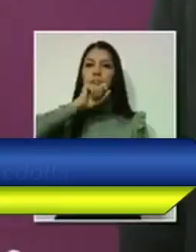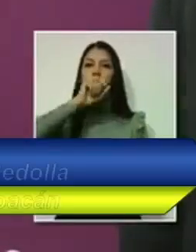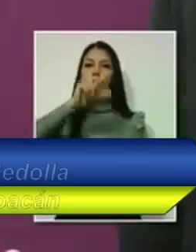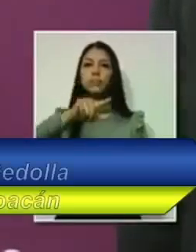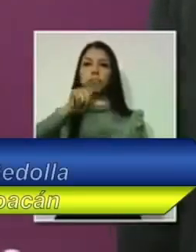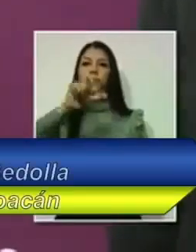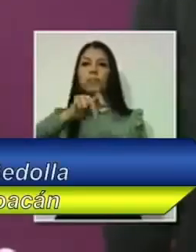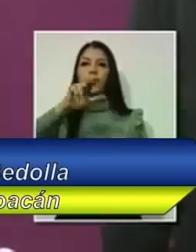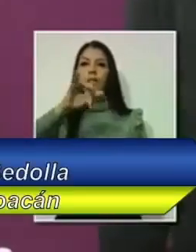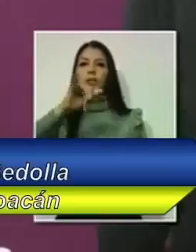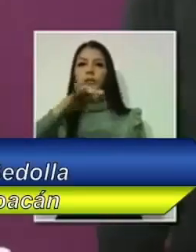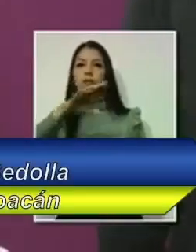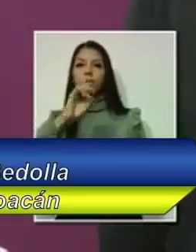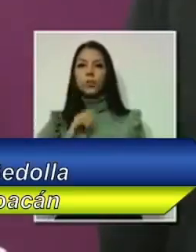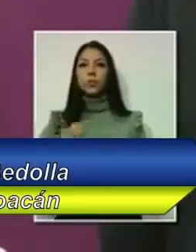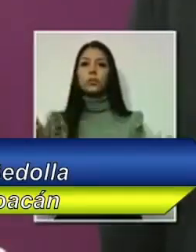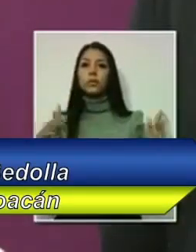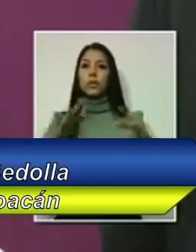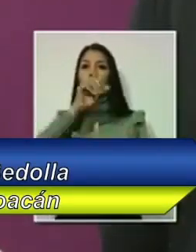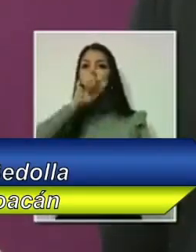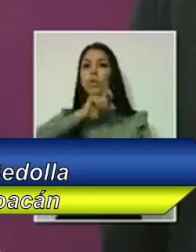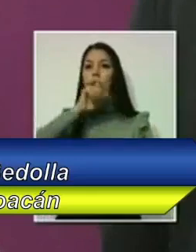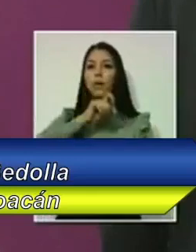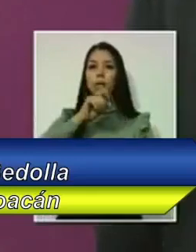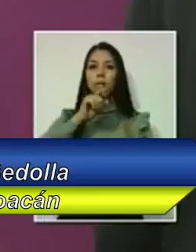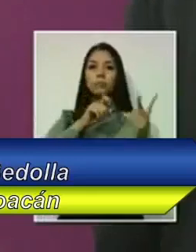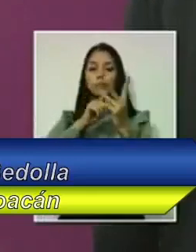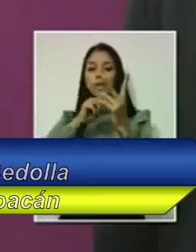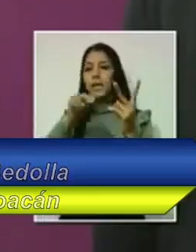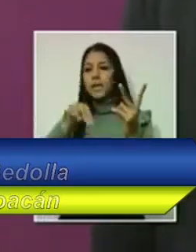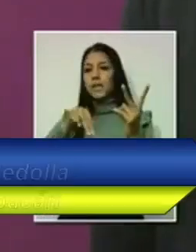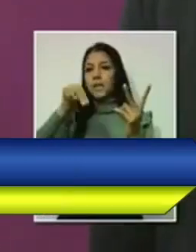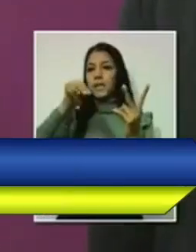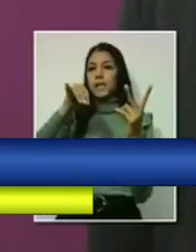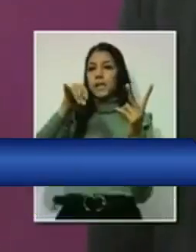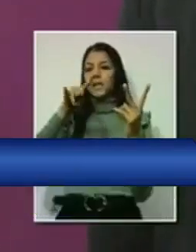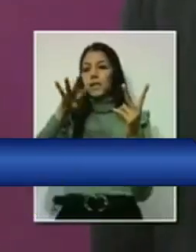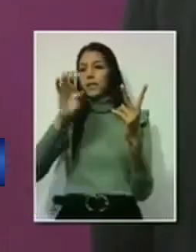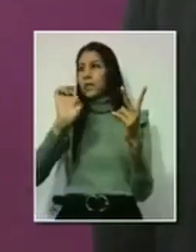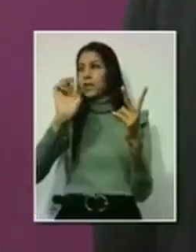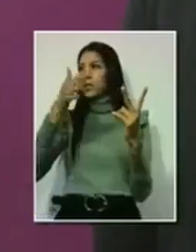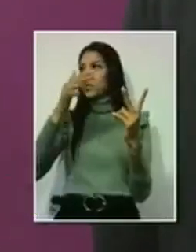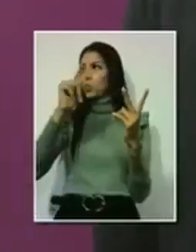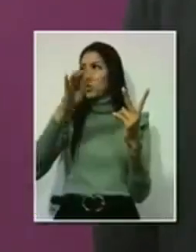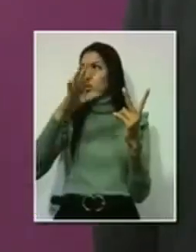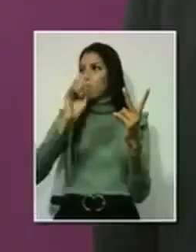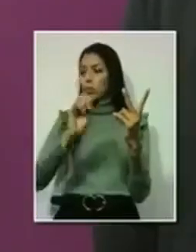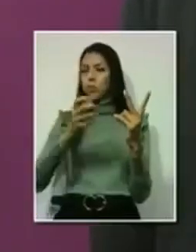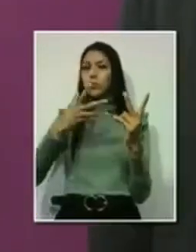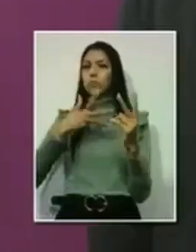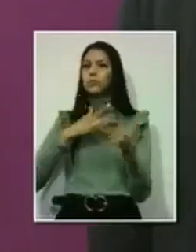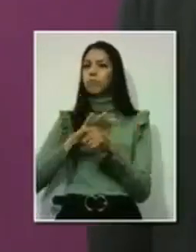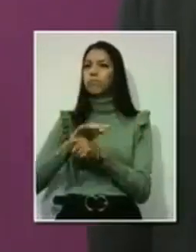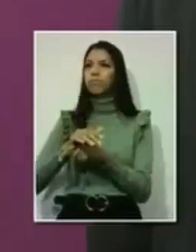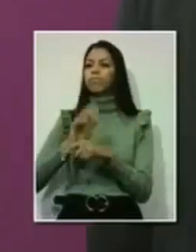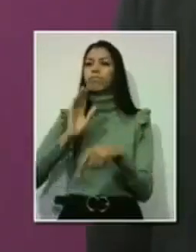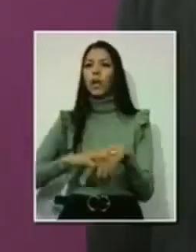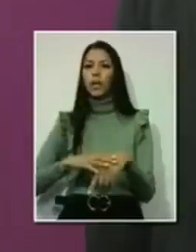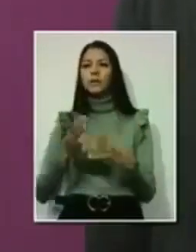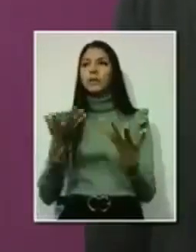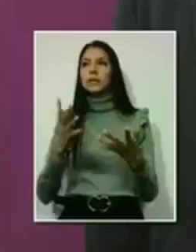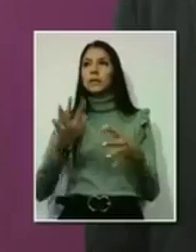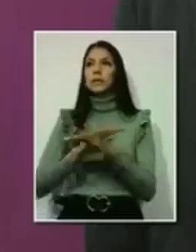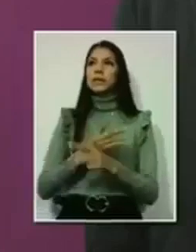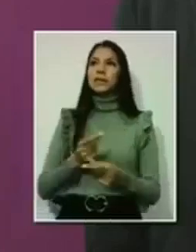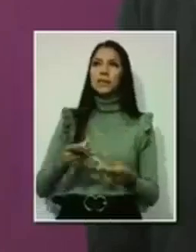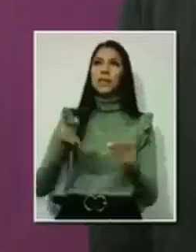Quinceo, en el Cerro del Águila y Cerro de la Nieve, en Chigüerio, lo que está presionando es el